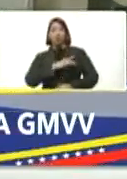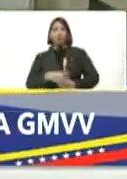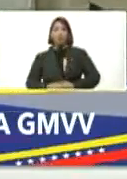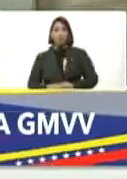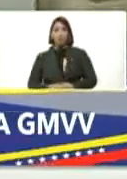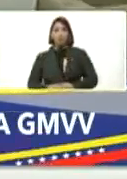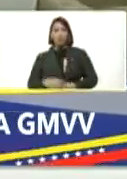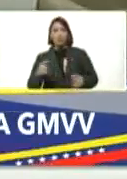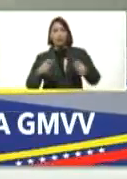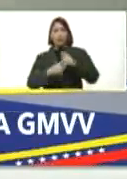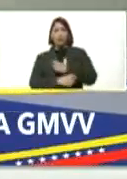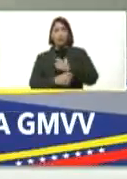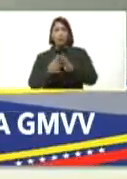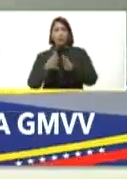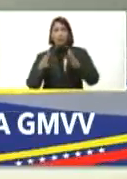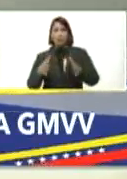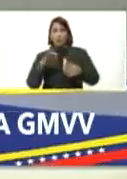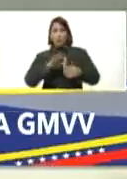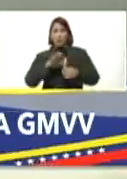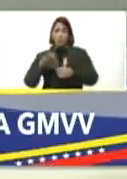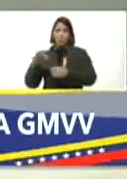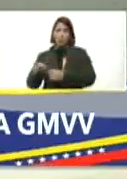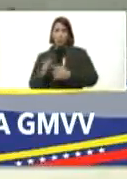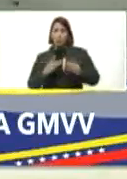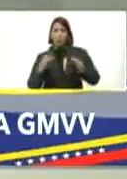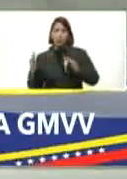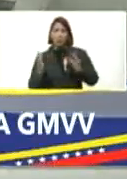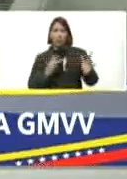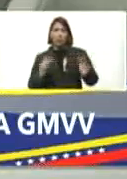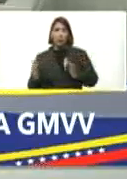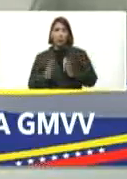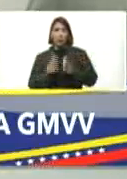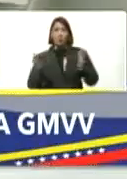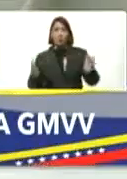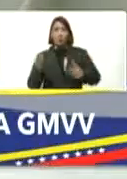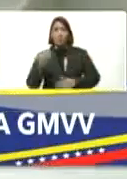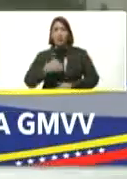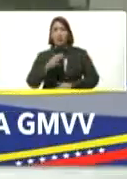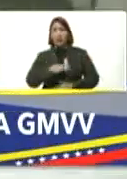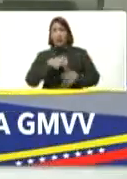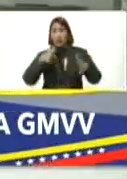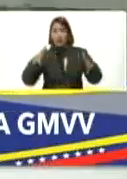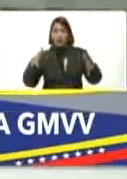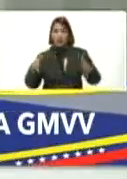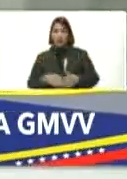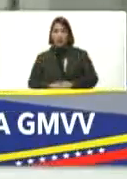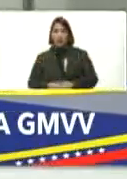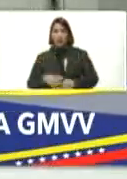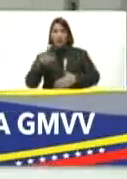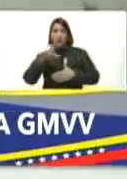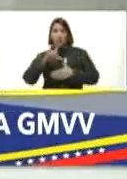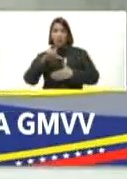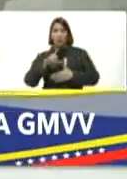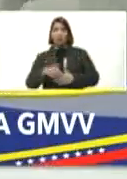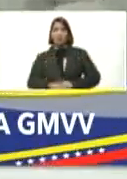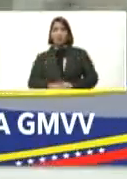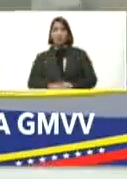han convertido en las granjas cultivadoras de algas más grandes de América Latina.